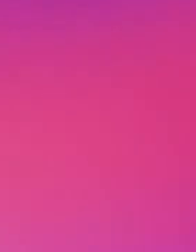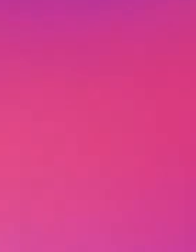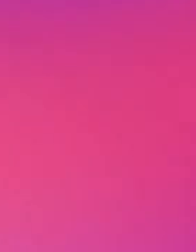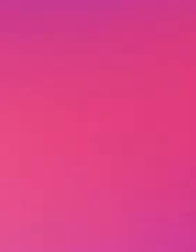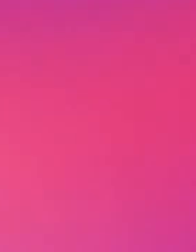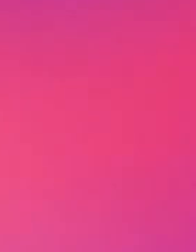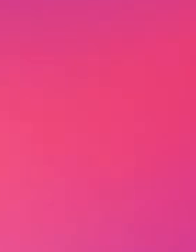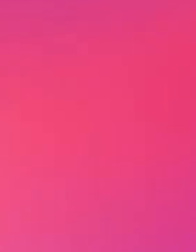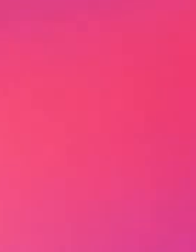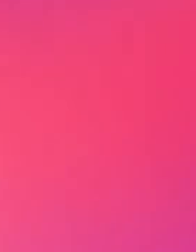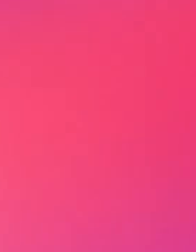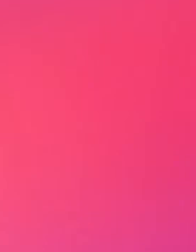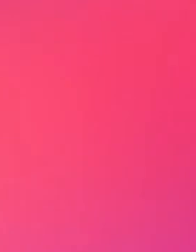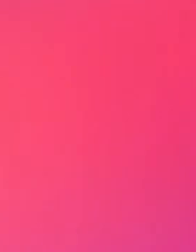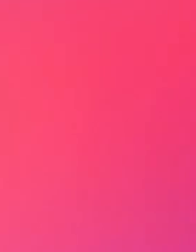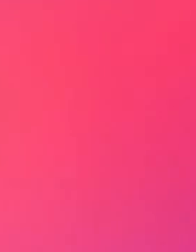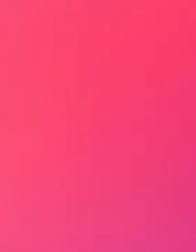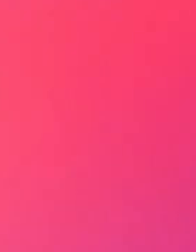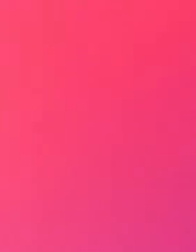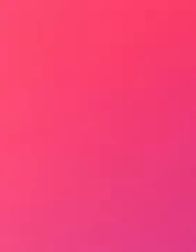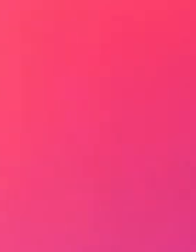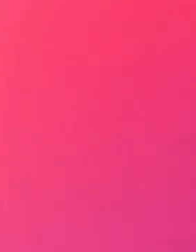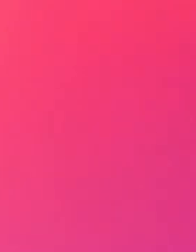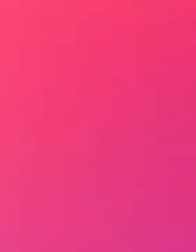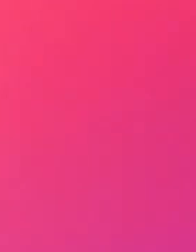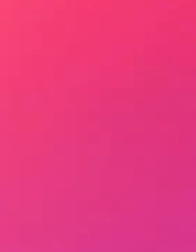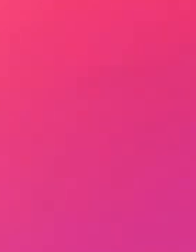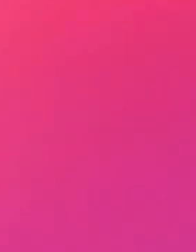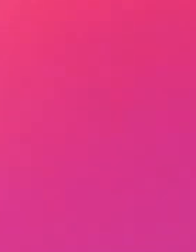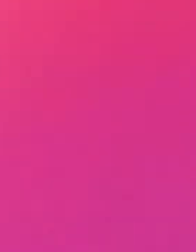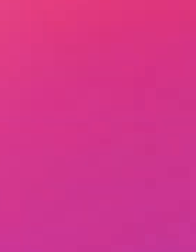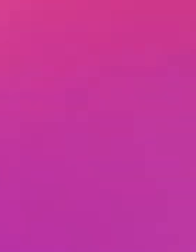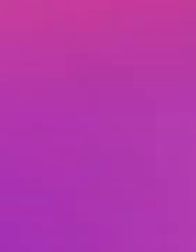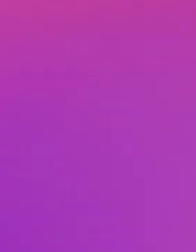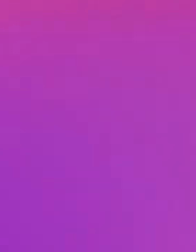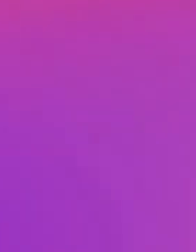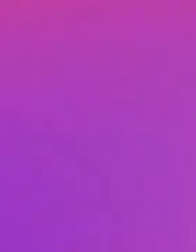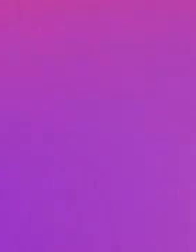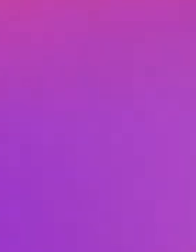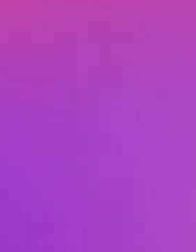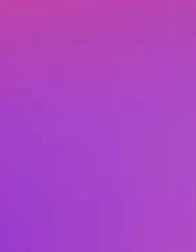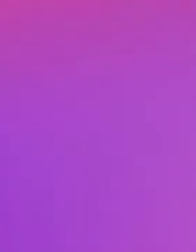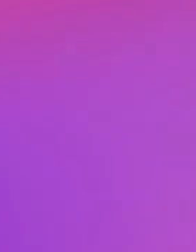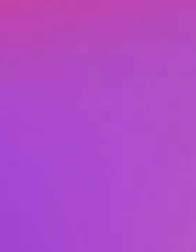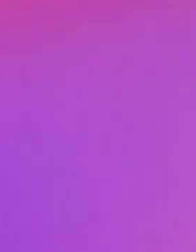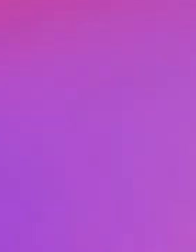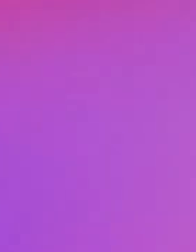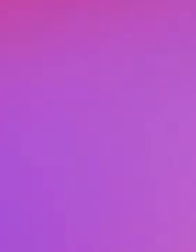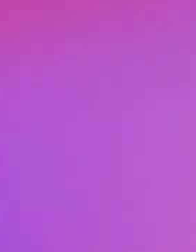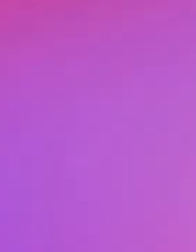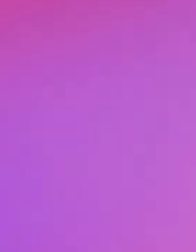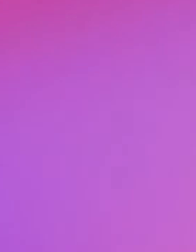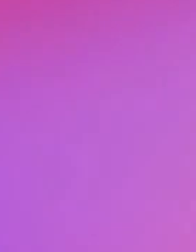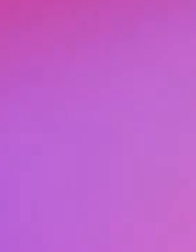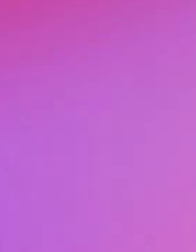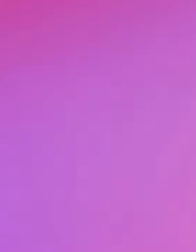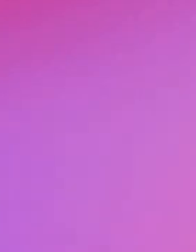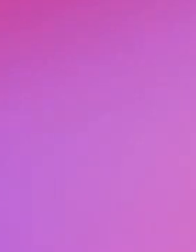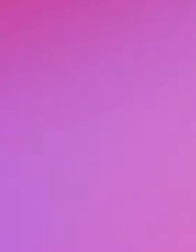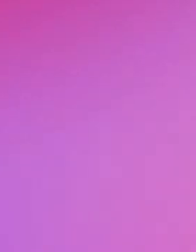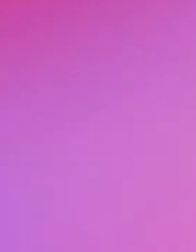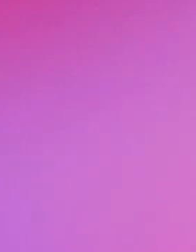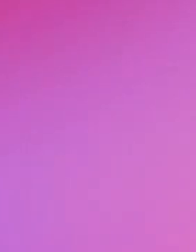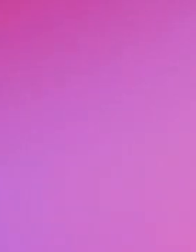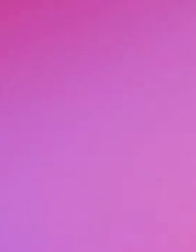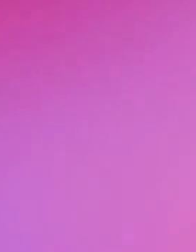es el 55 36 01 71 23. Si requieres consultar los